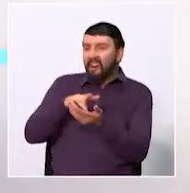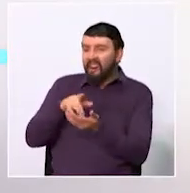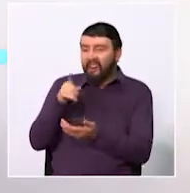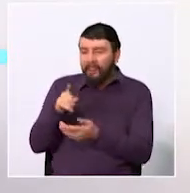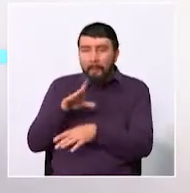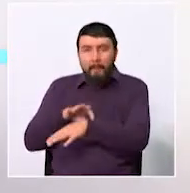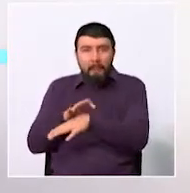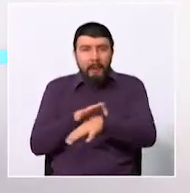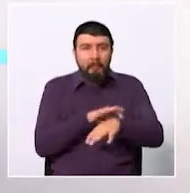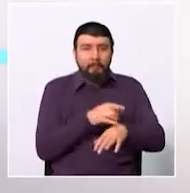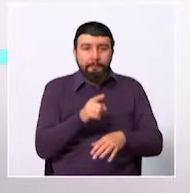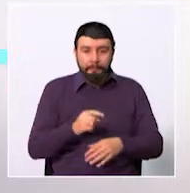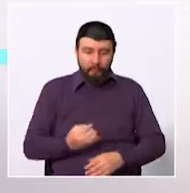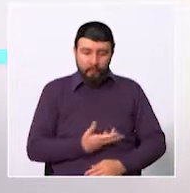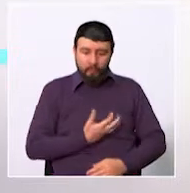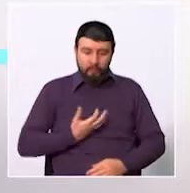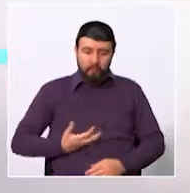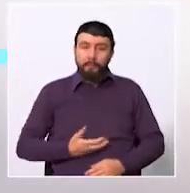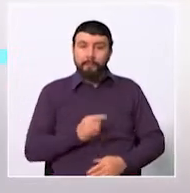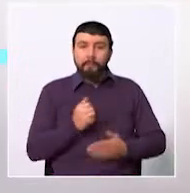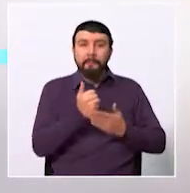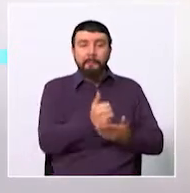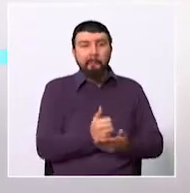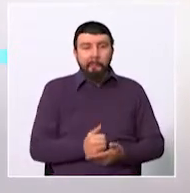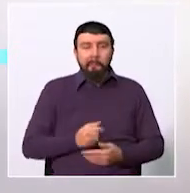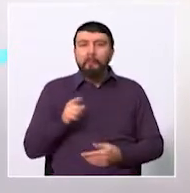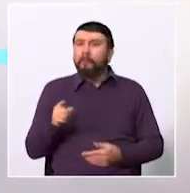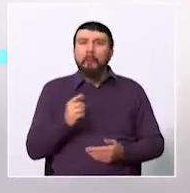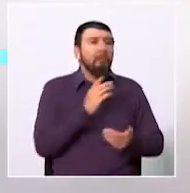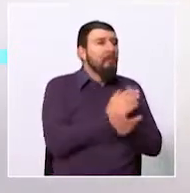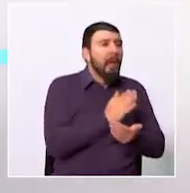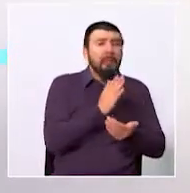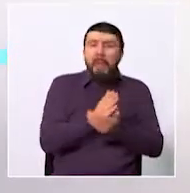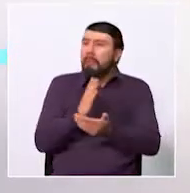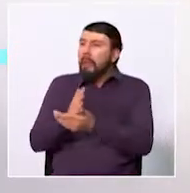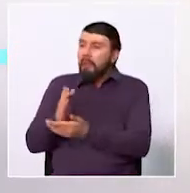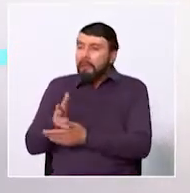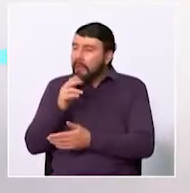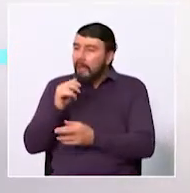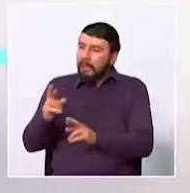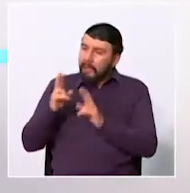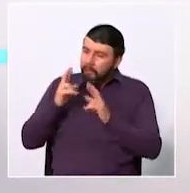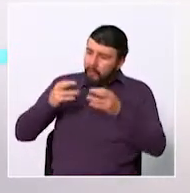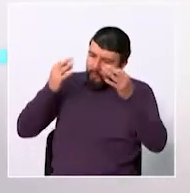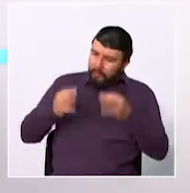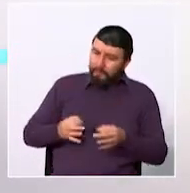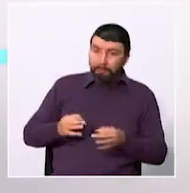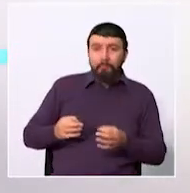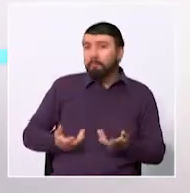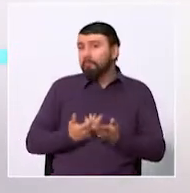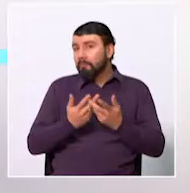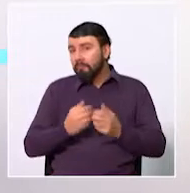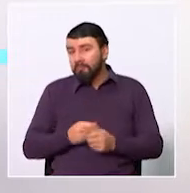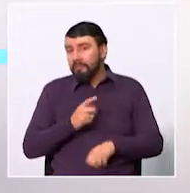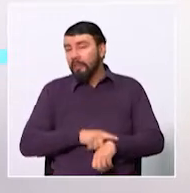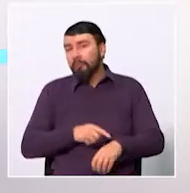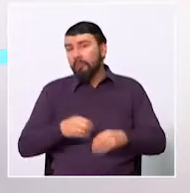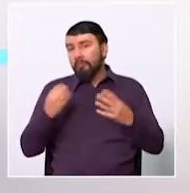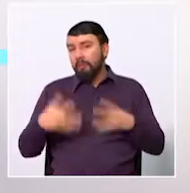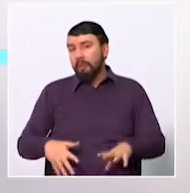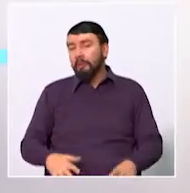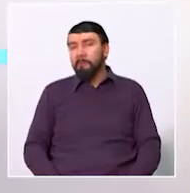gastroenterólogos porque ustedes van y consultan y consultan y consultan y no tienen un diagnóstico perdieron tiempo